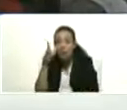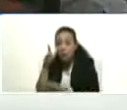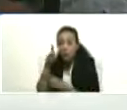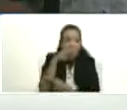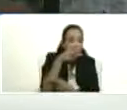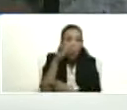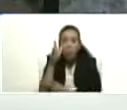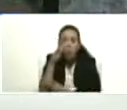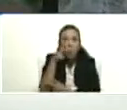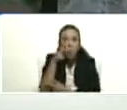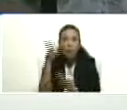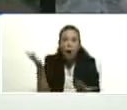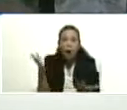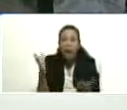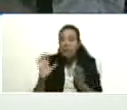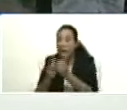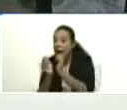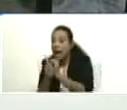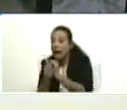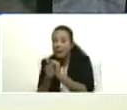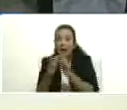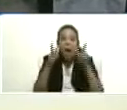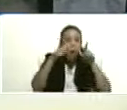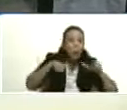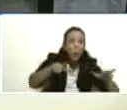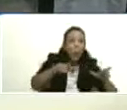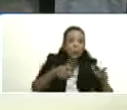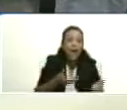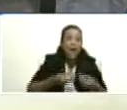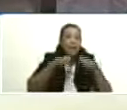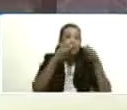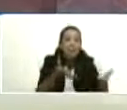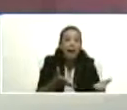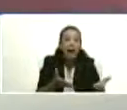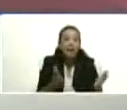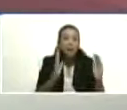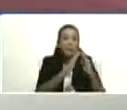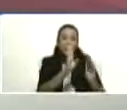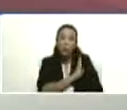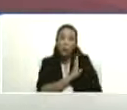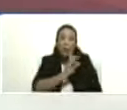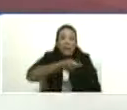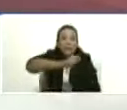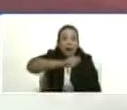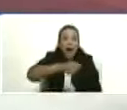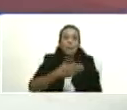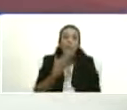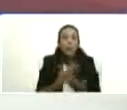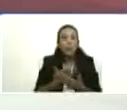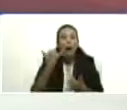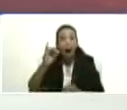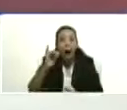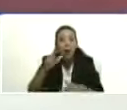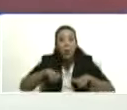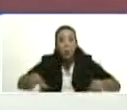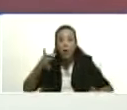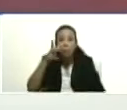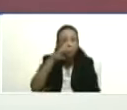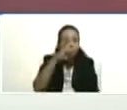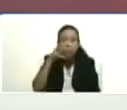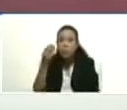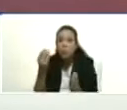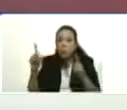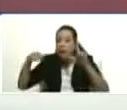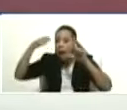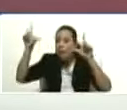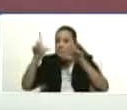la cancha, de la cancha al público que va a recibir sus llaves. Bueno, pero tienen bastantes tomas allá, la